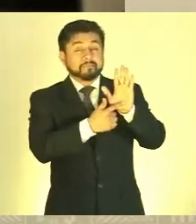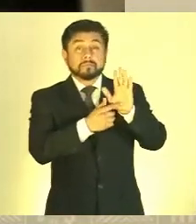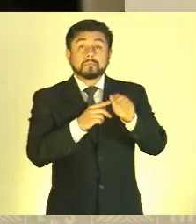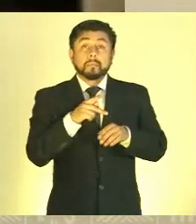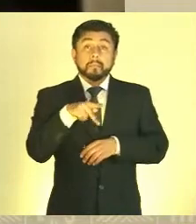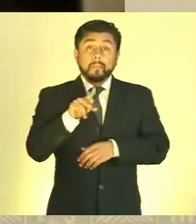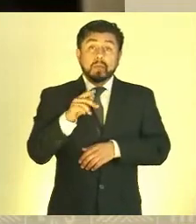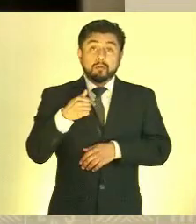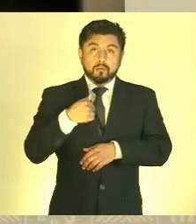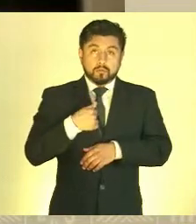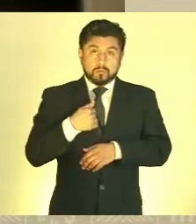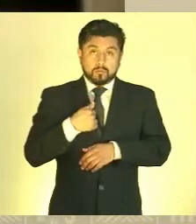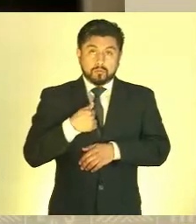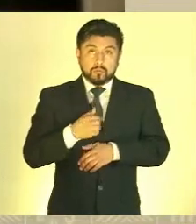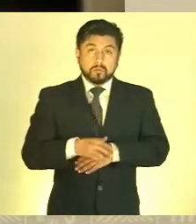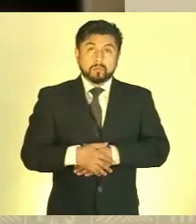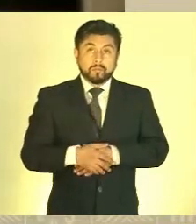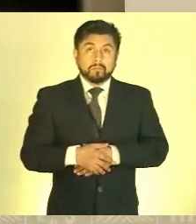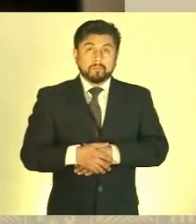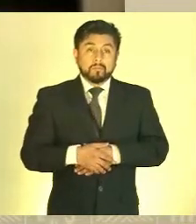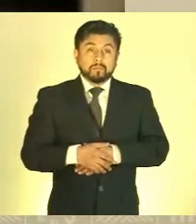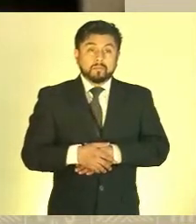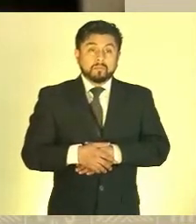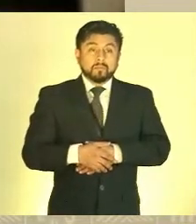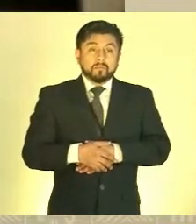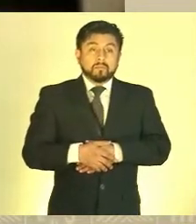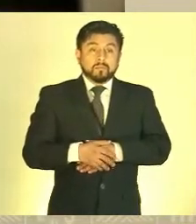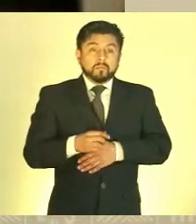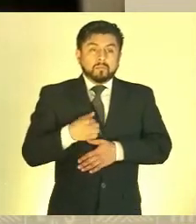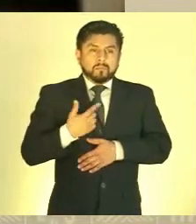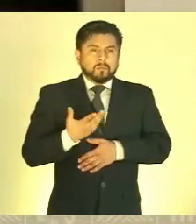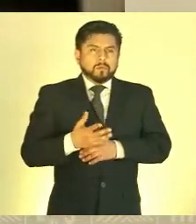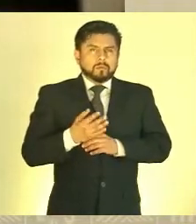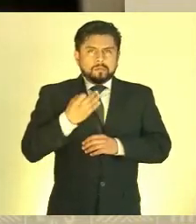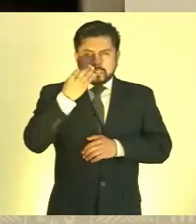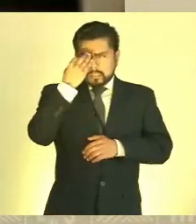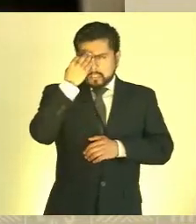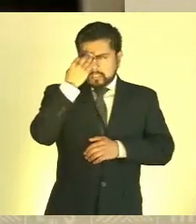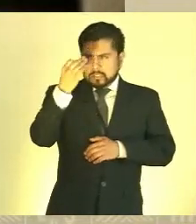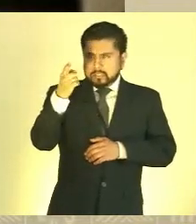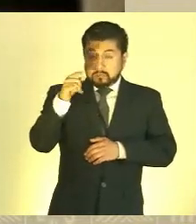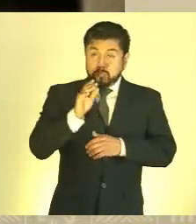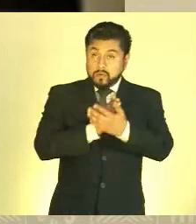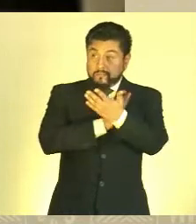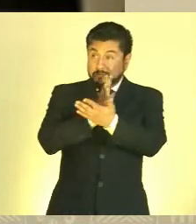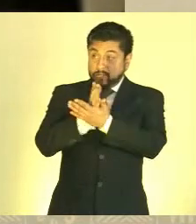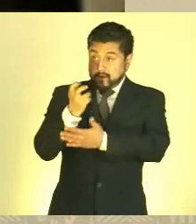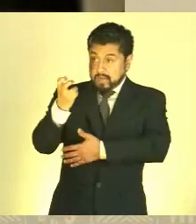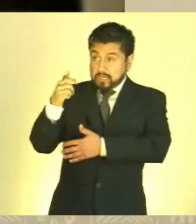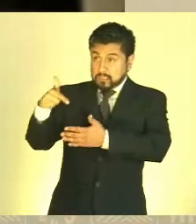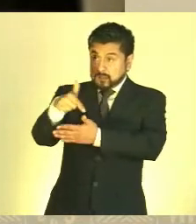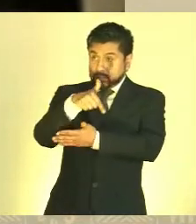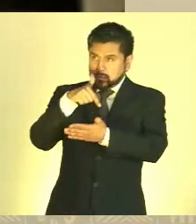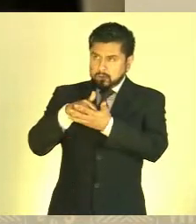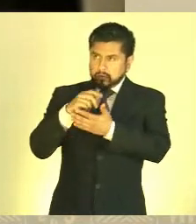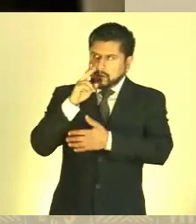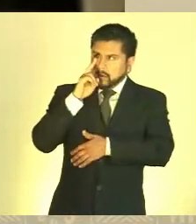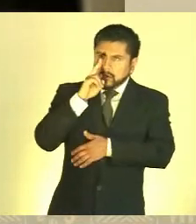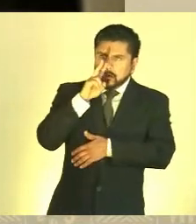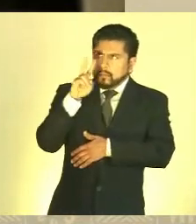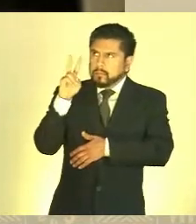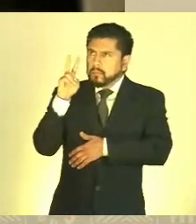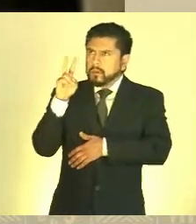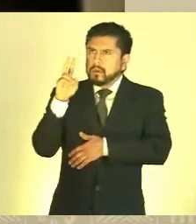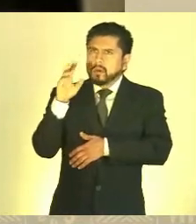ahí yo vi, estuve ahí un tiempo para escribir esta novela. Hay